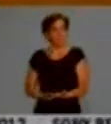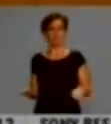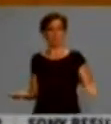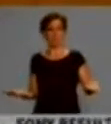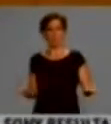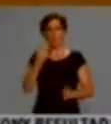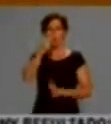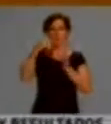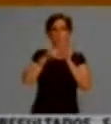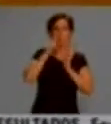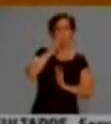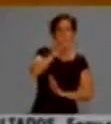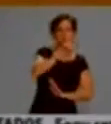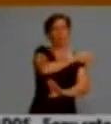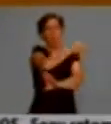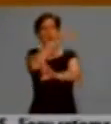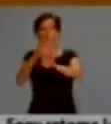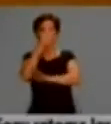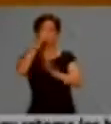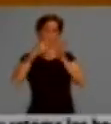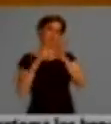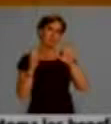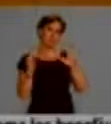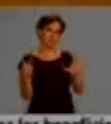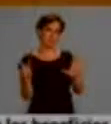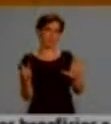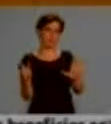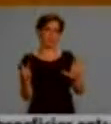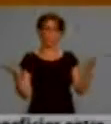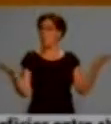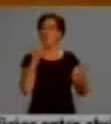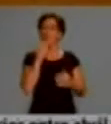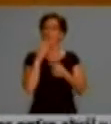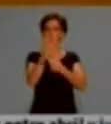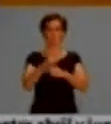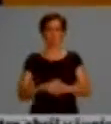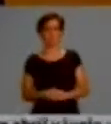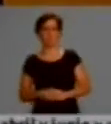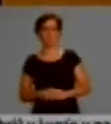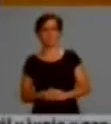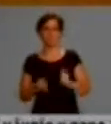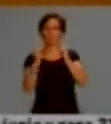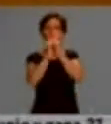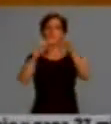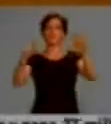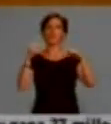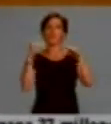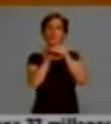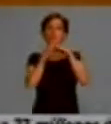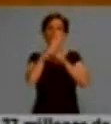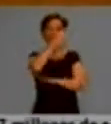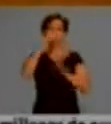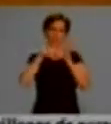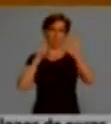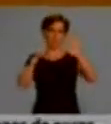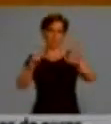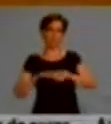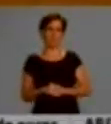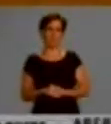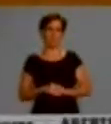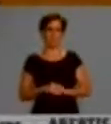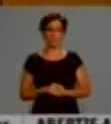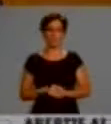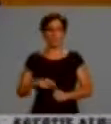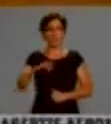2002 y el 2007, veamos un ejemplo. 26 de octubre del 2006. El señor Bárcenas